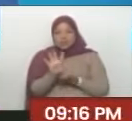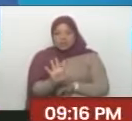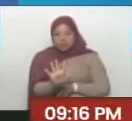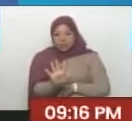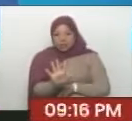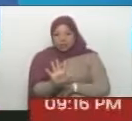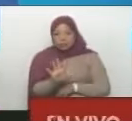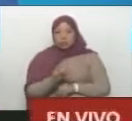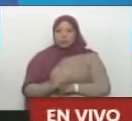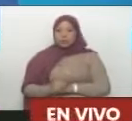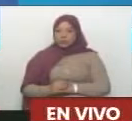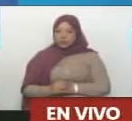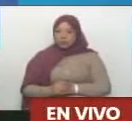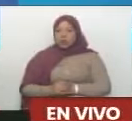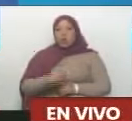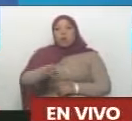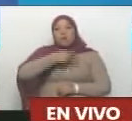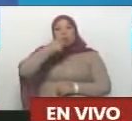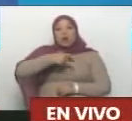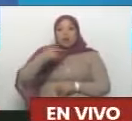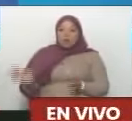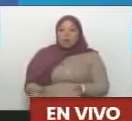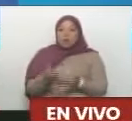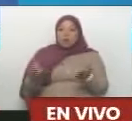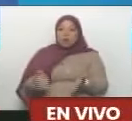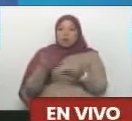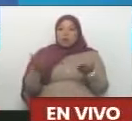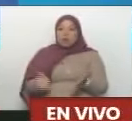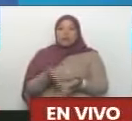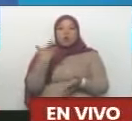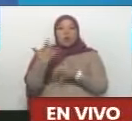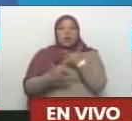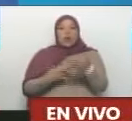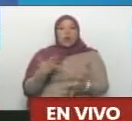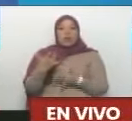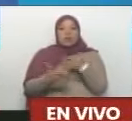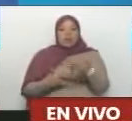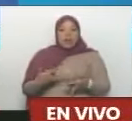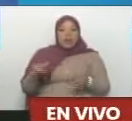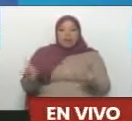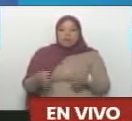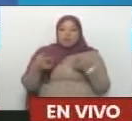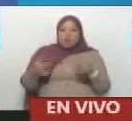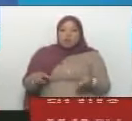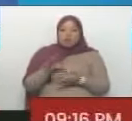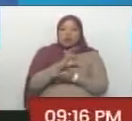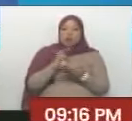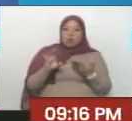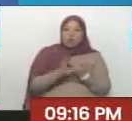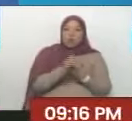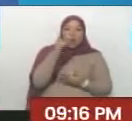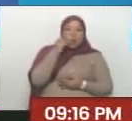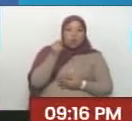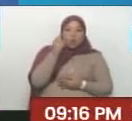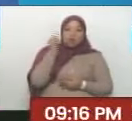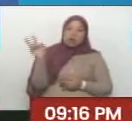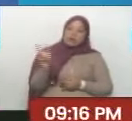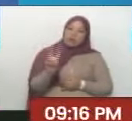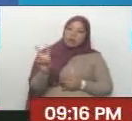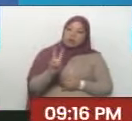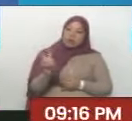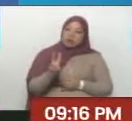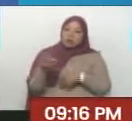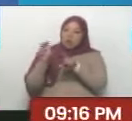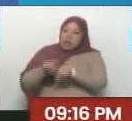5, políticas de promoción de repertorio de la tradición venezolana para